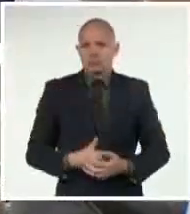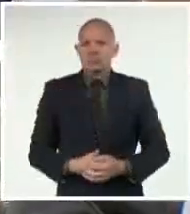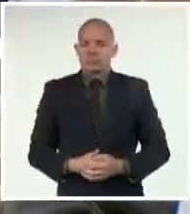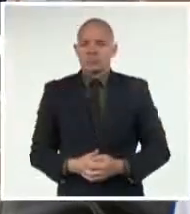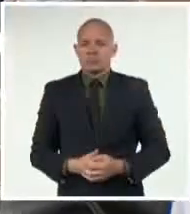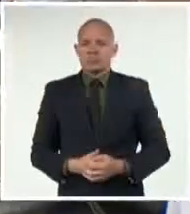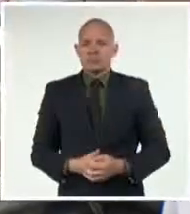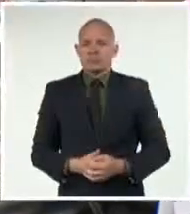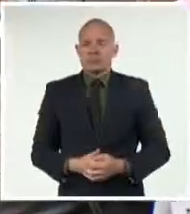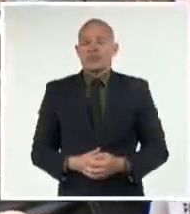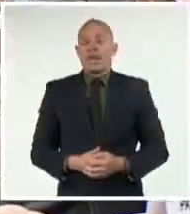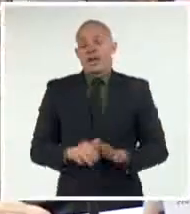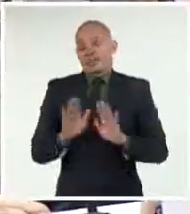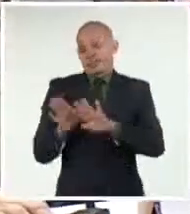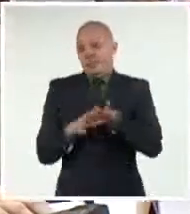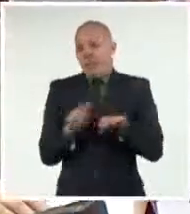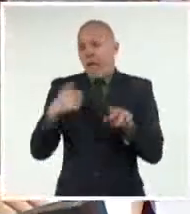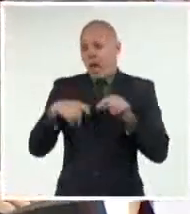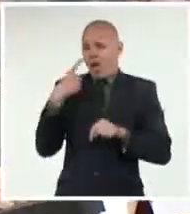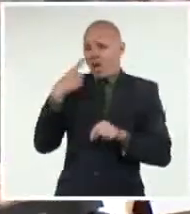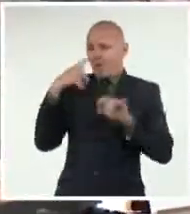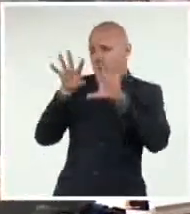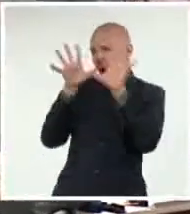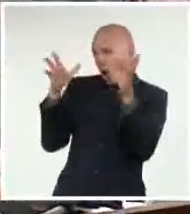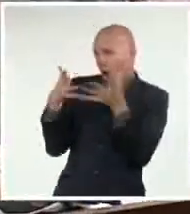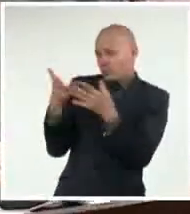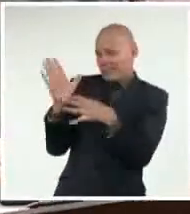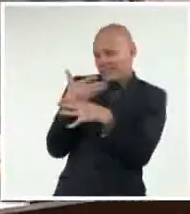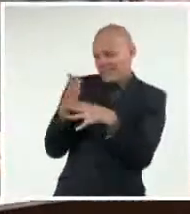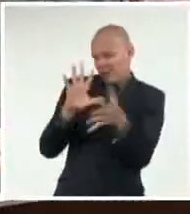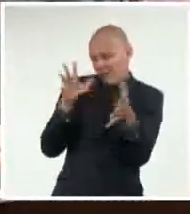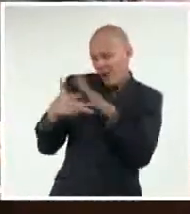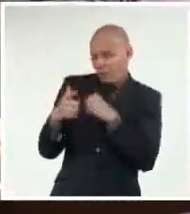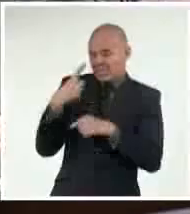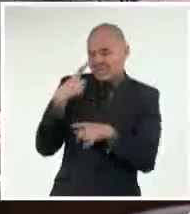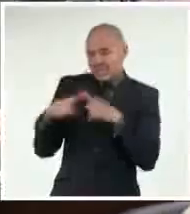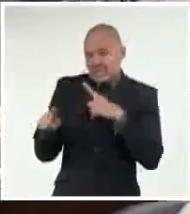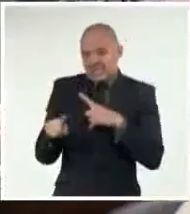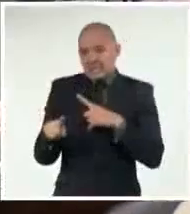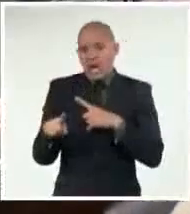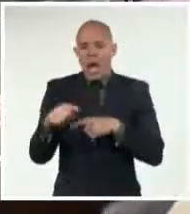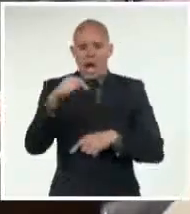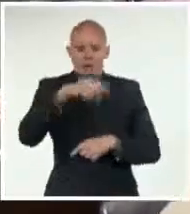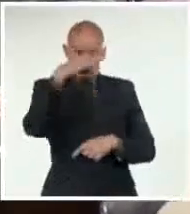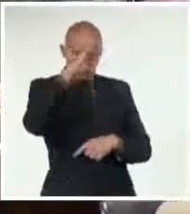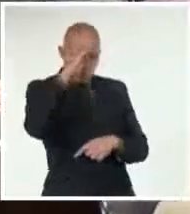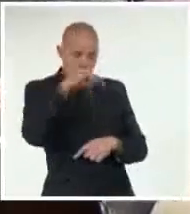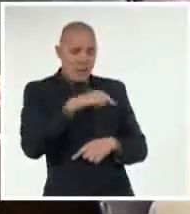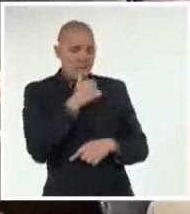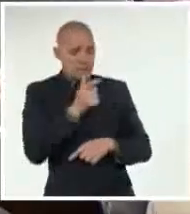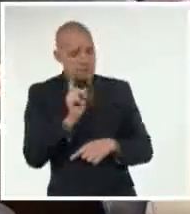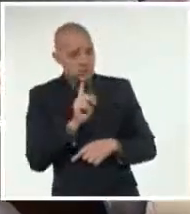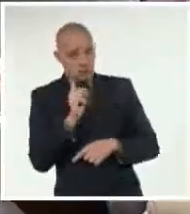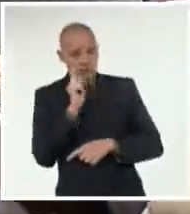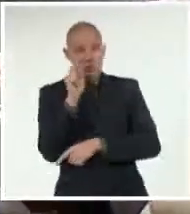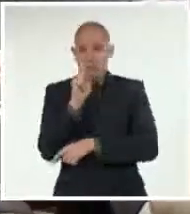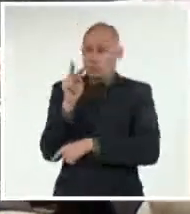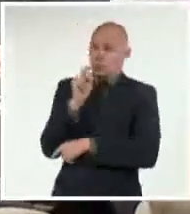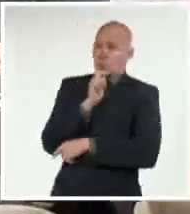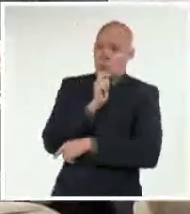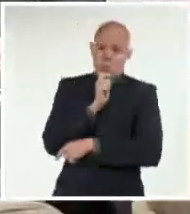del complejo escenario internacional actual, son muchos los desafíos que enfrenta Cuba. El Partido Comunista de